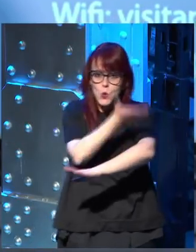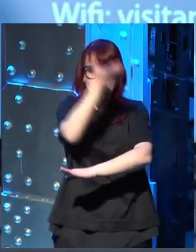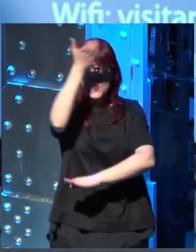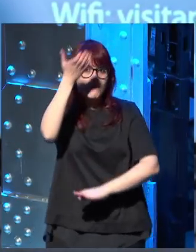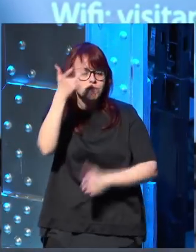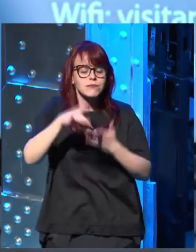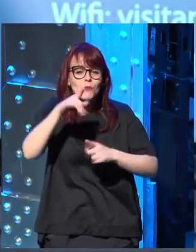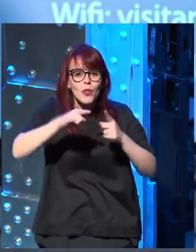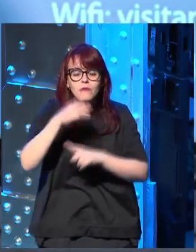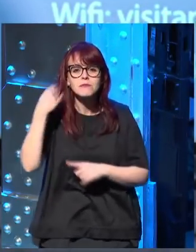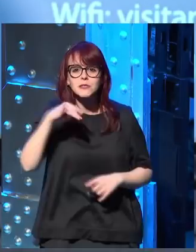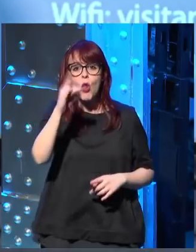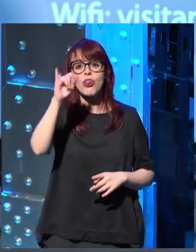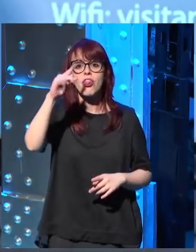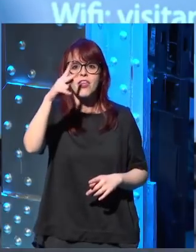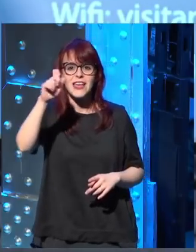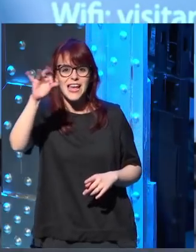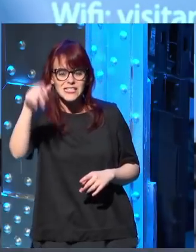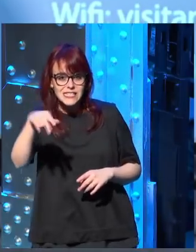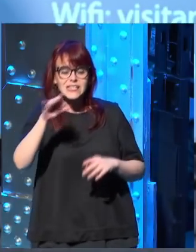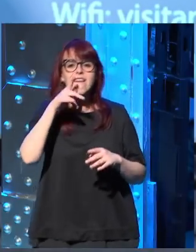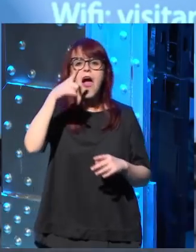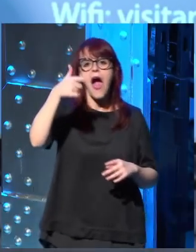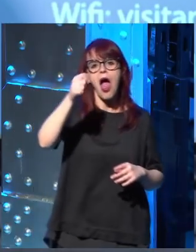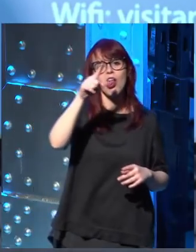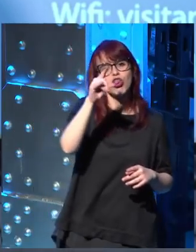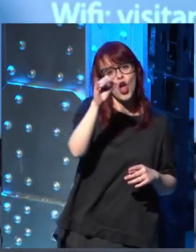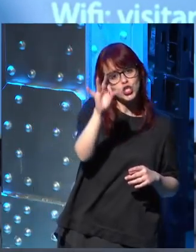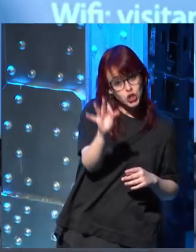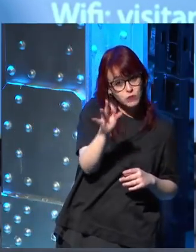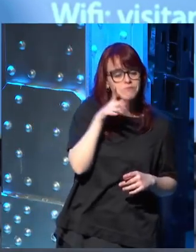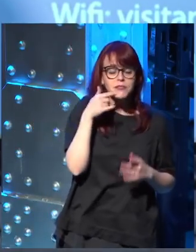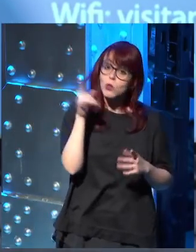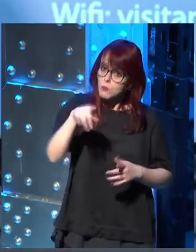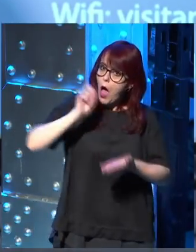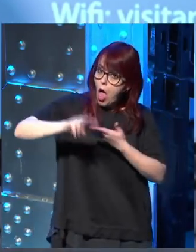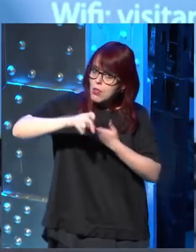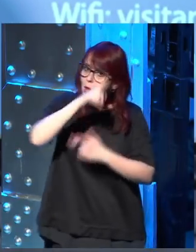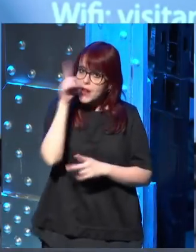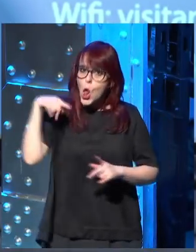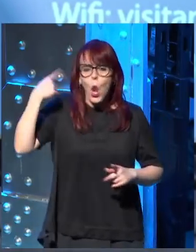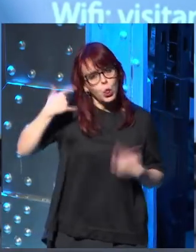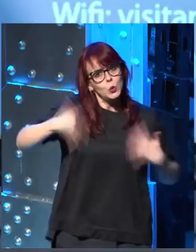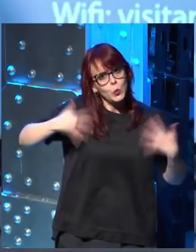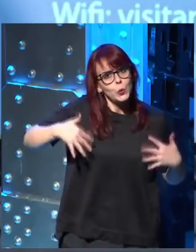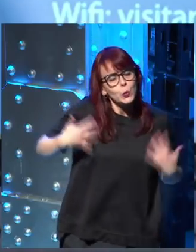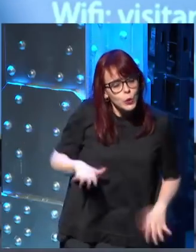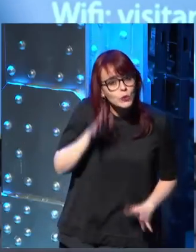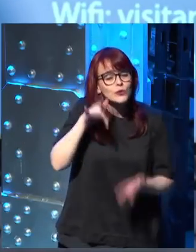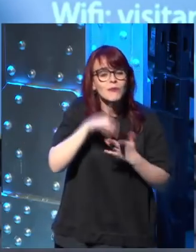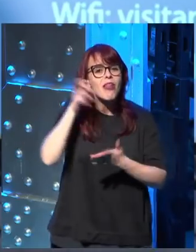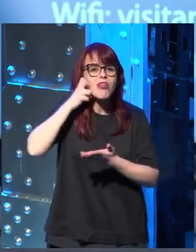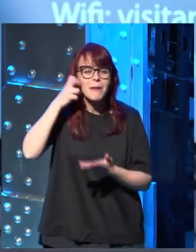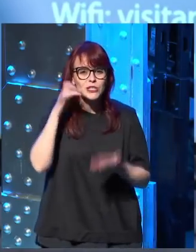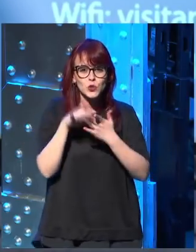Dickinson, los zapatos de Dickens y los de Benito Pérez Galdós, que también anduvo lo suyo por Madrid y por Londres, los